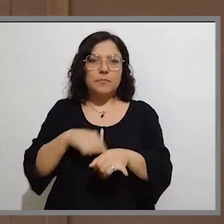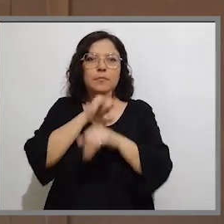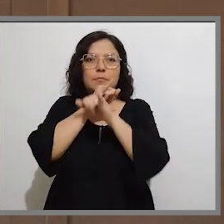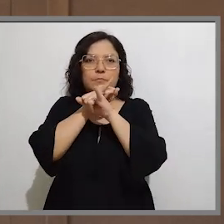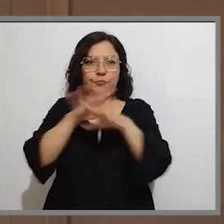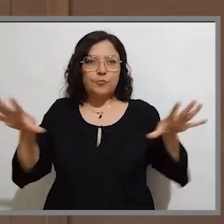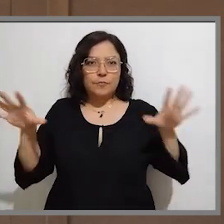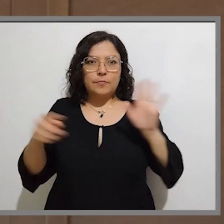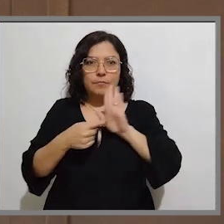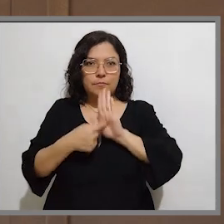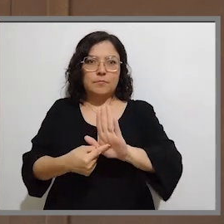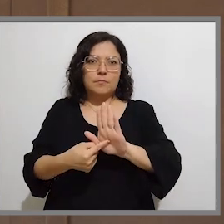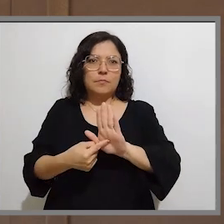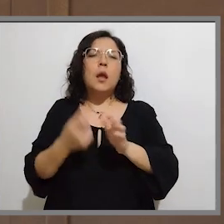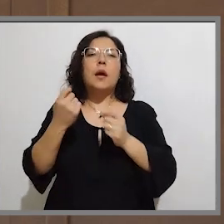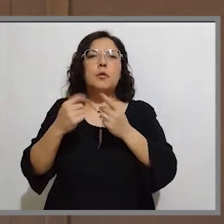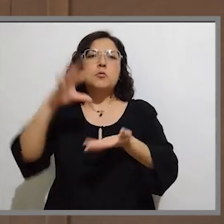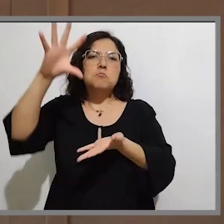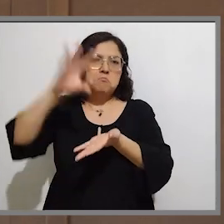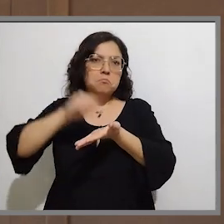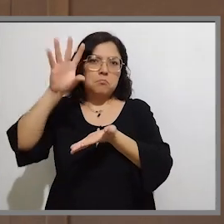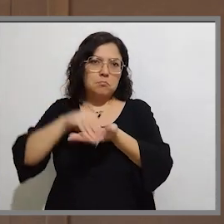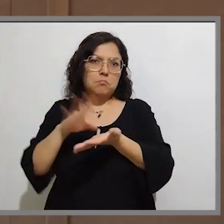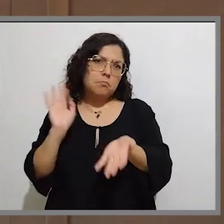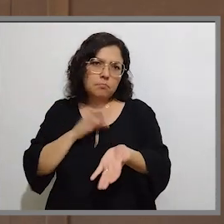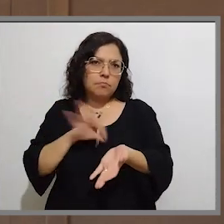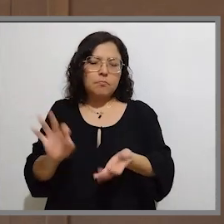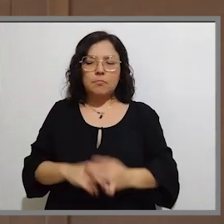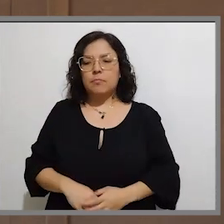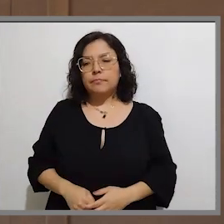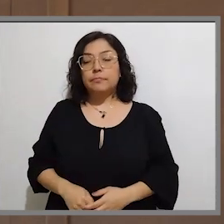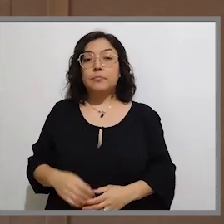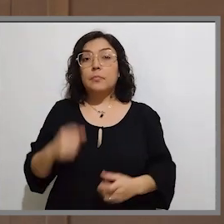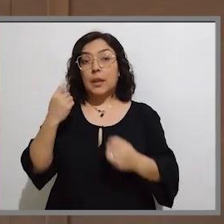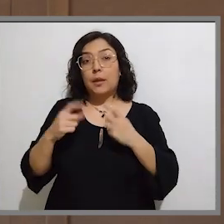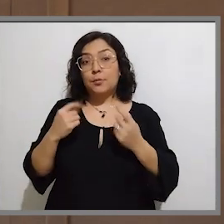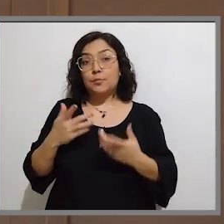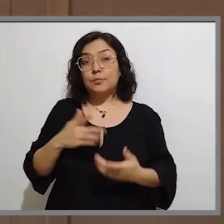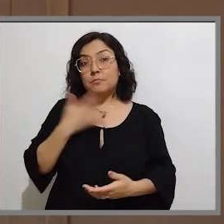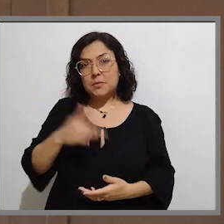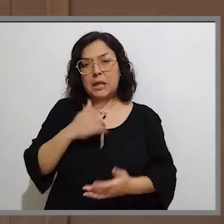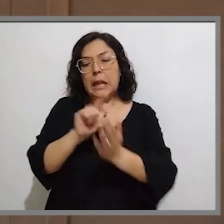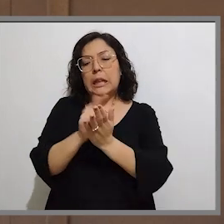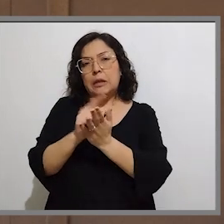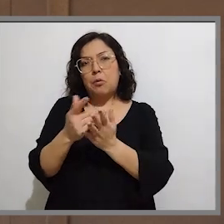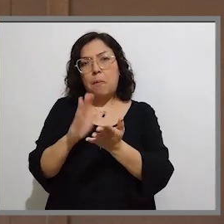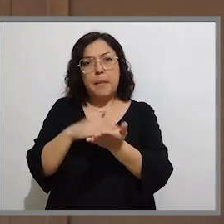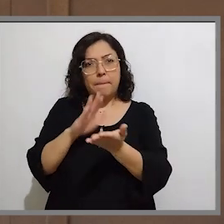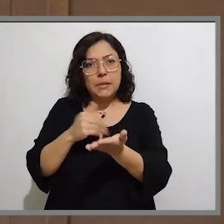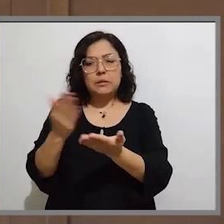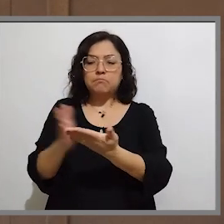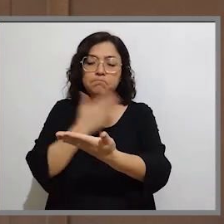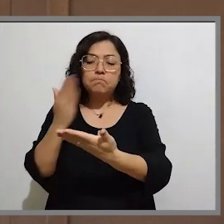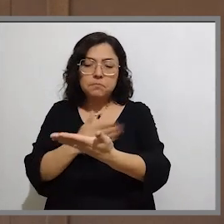los pueda descargar. Actualmente ya mucha gente prefiere tener por ahí el libro digital, porque